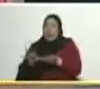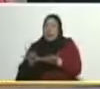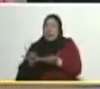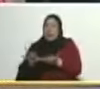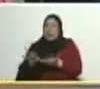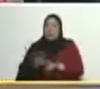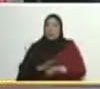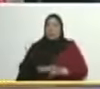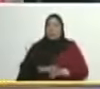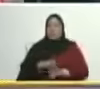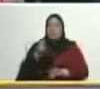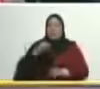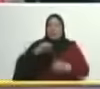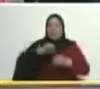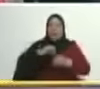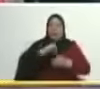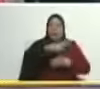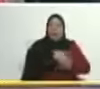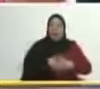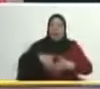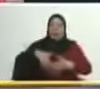del ALBA.